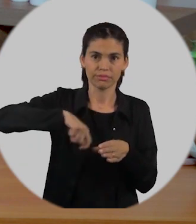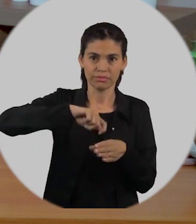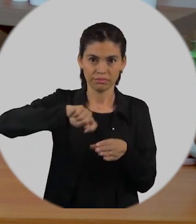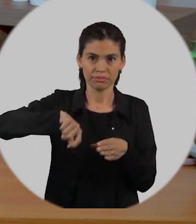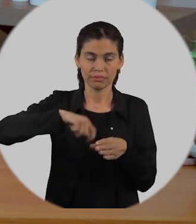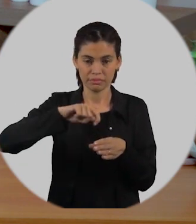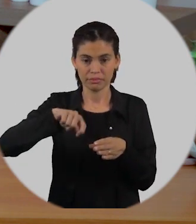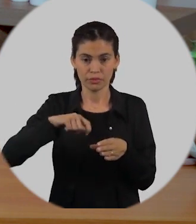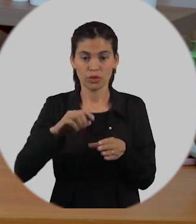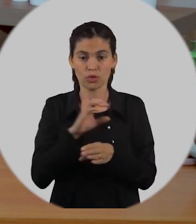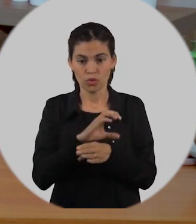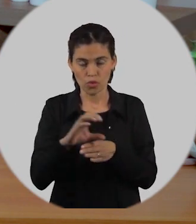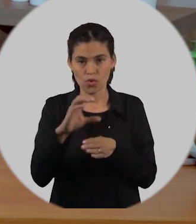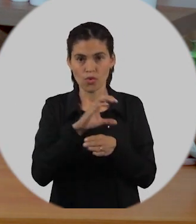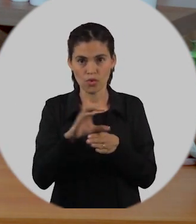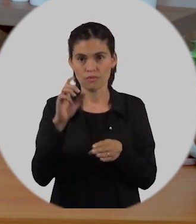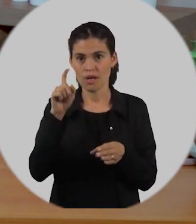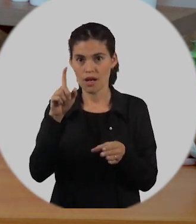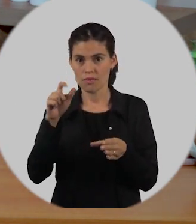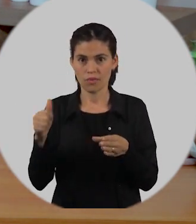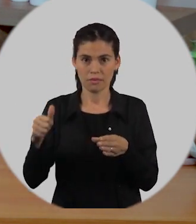Entonces nosotros nos vamos agregando